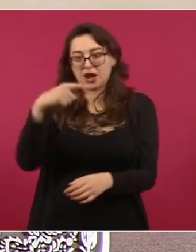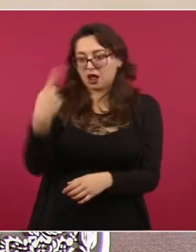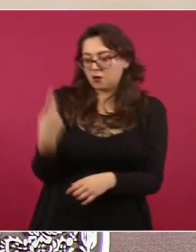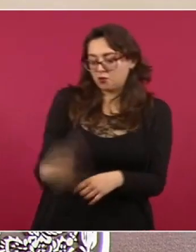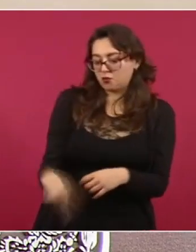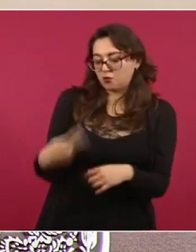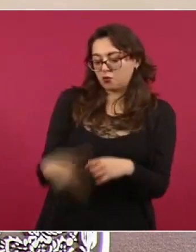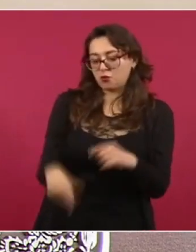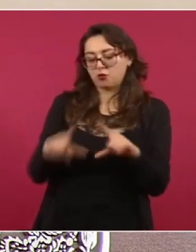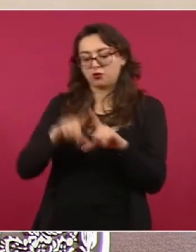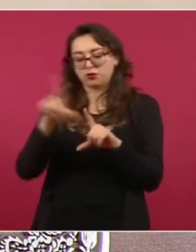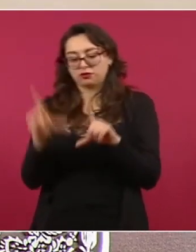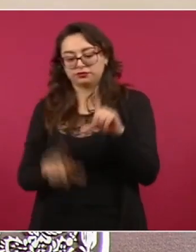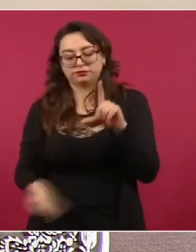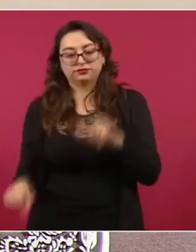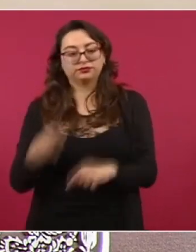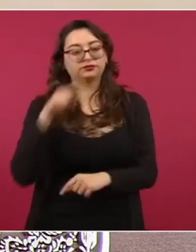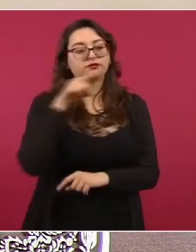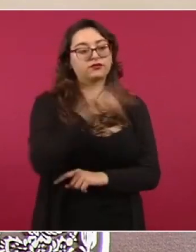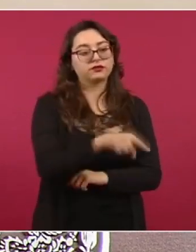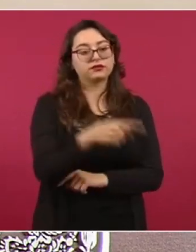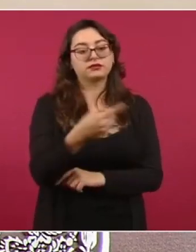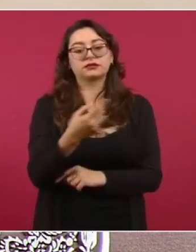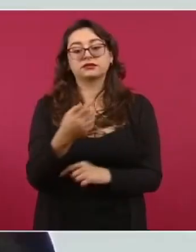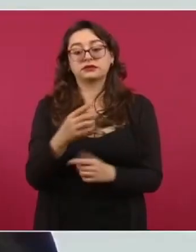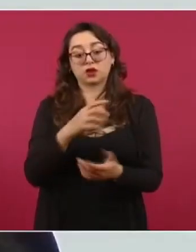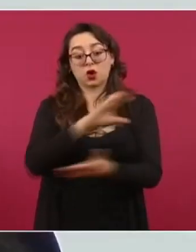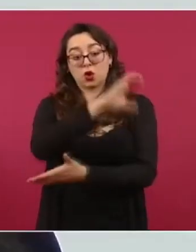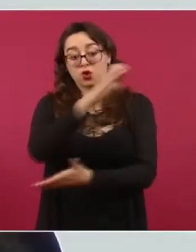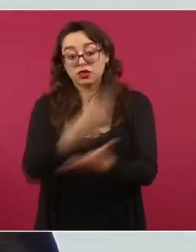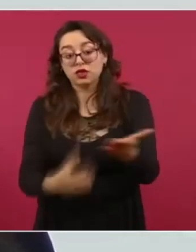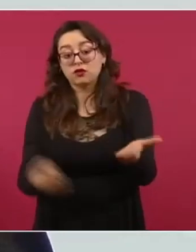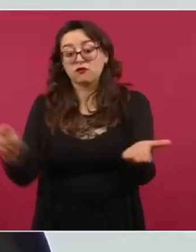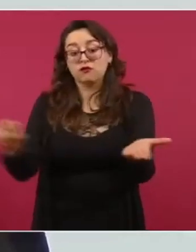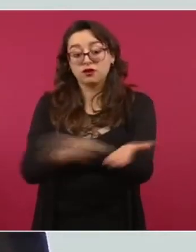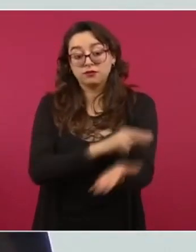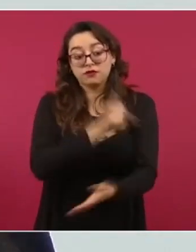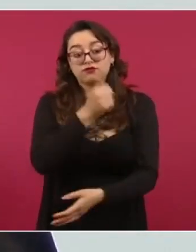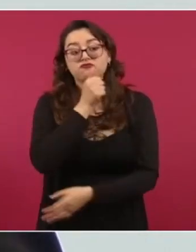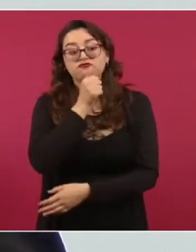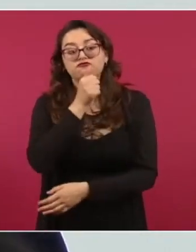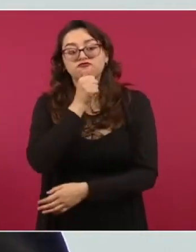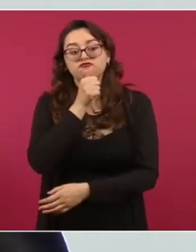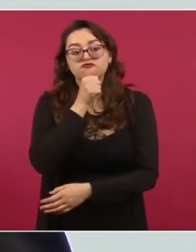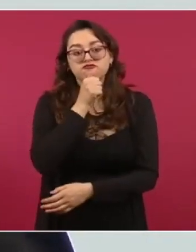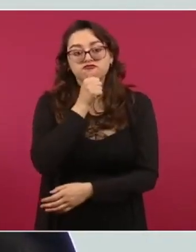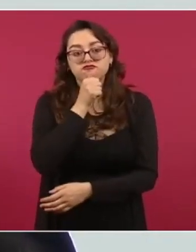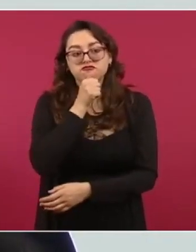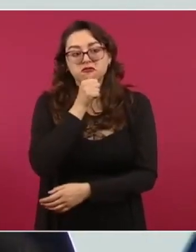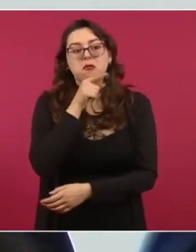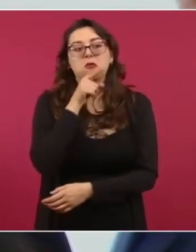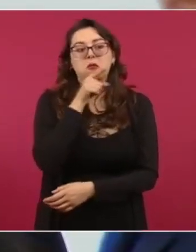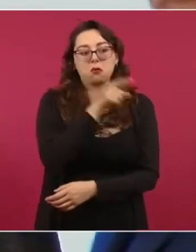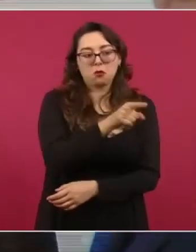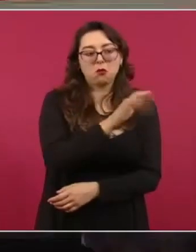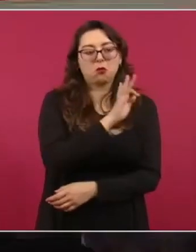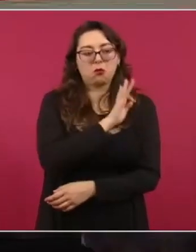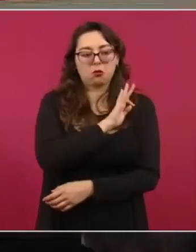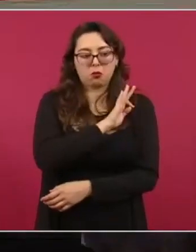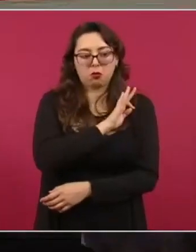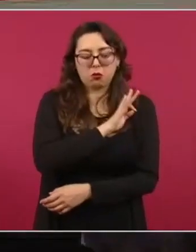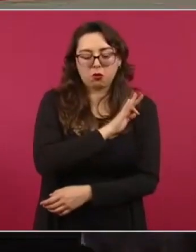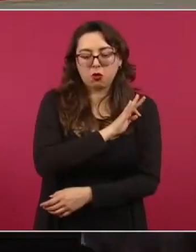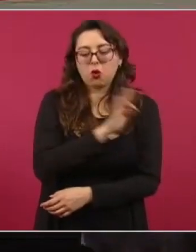3.6% por esos flujos, en tanto no se cierre la compra. O sea que tenemos un incentivo